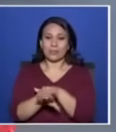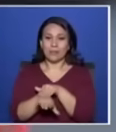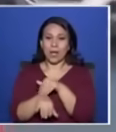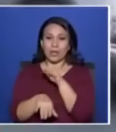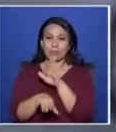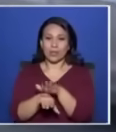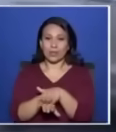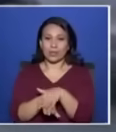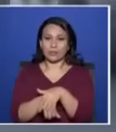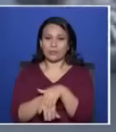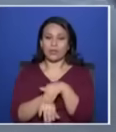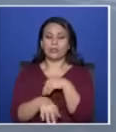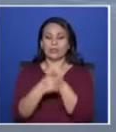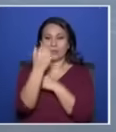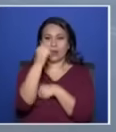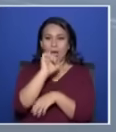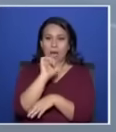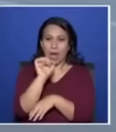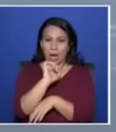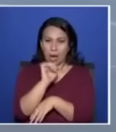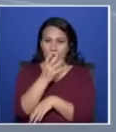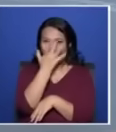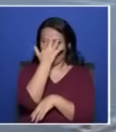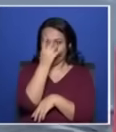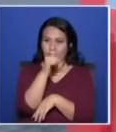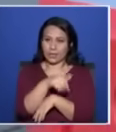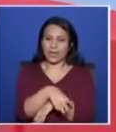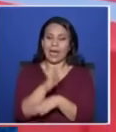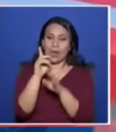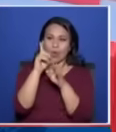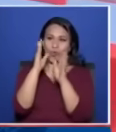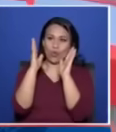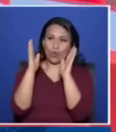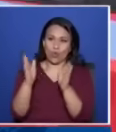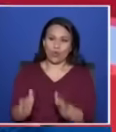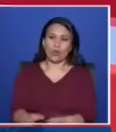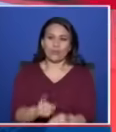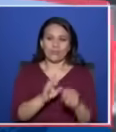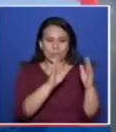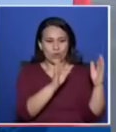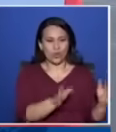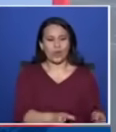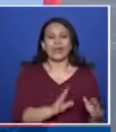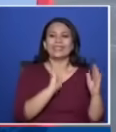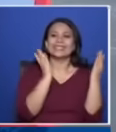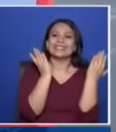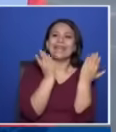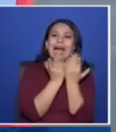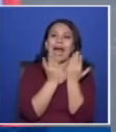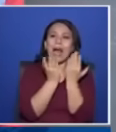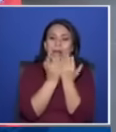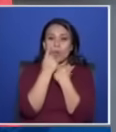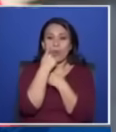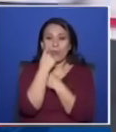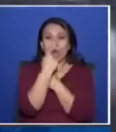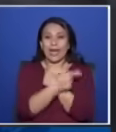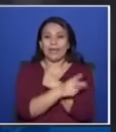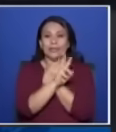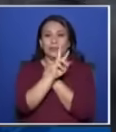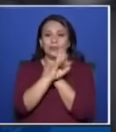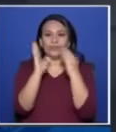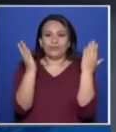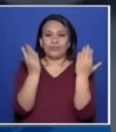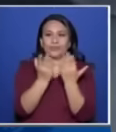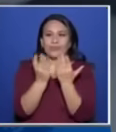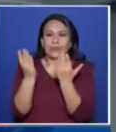estos viaductos tendrán carriles cerrados. La ATM indicará a través de